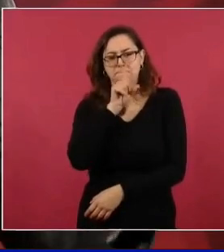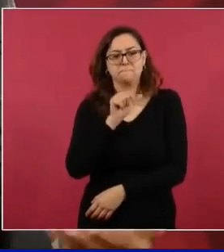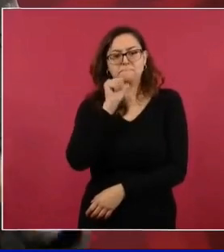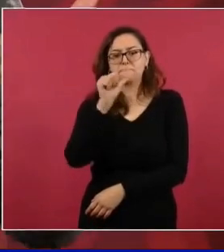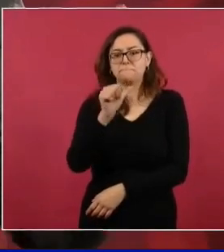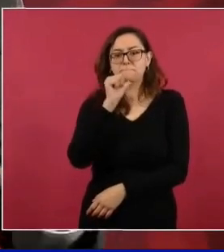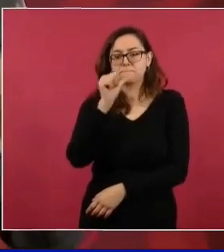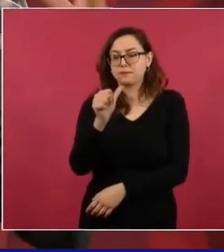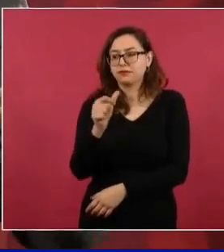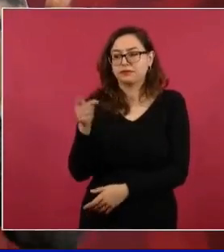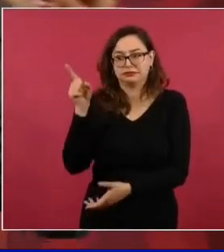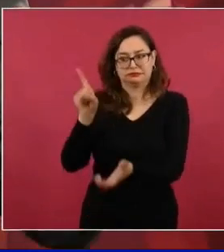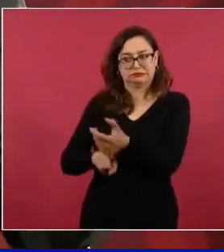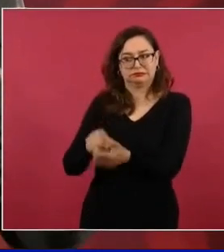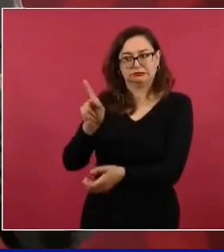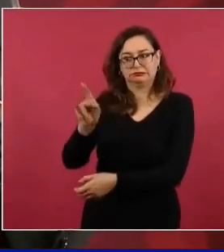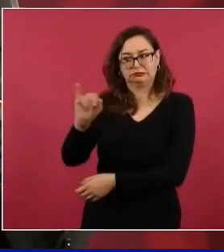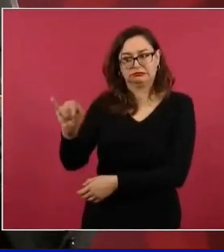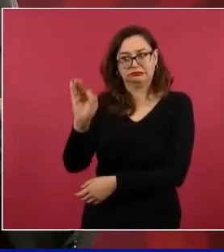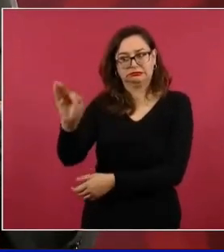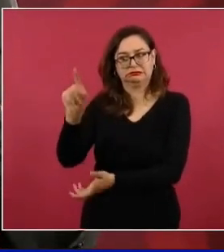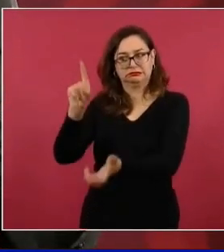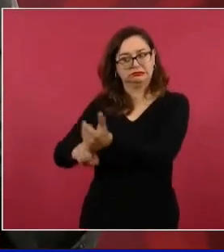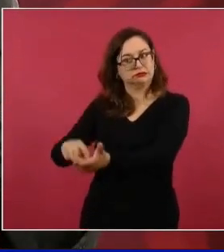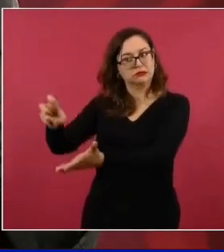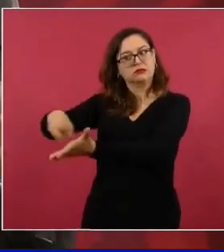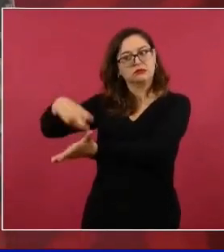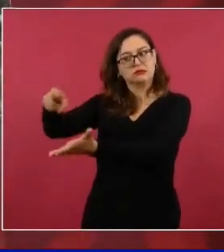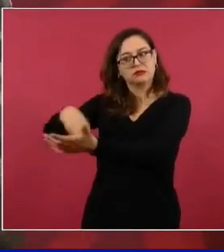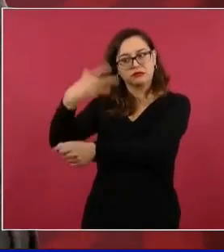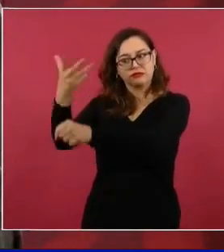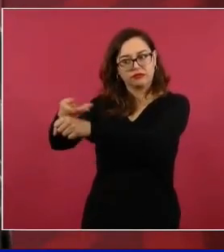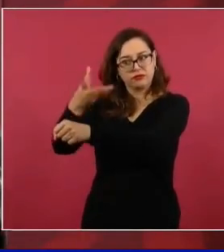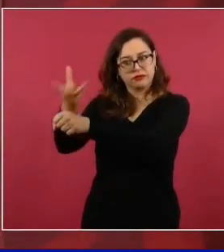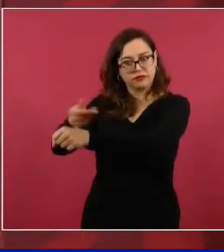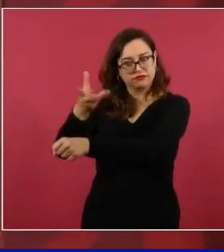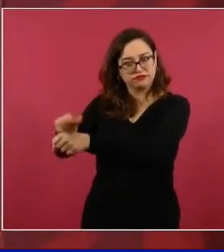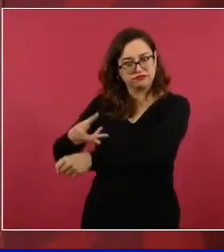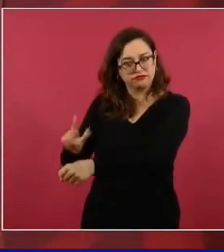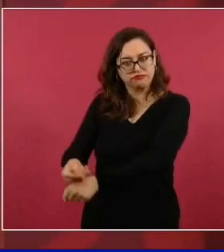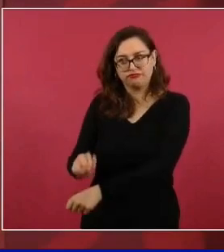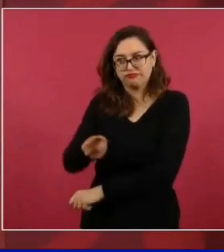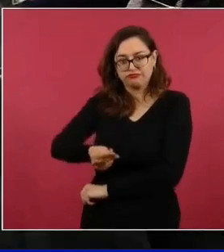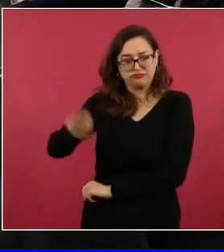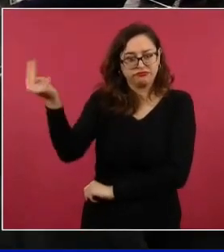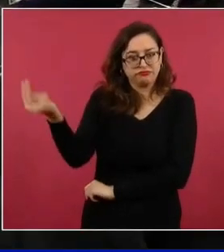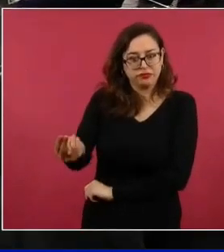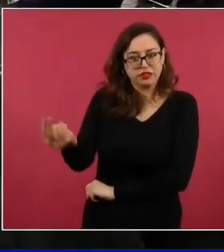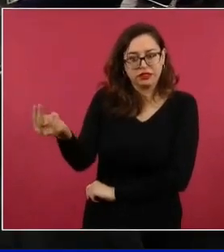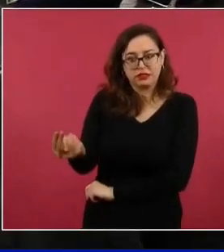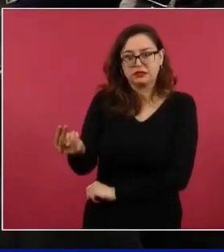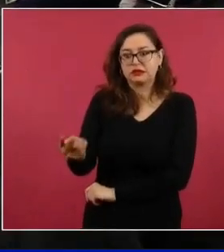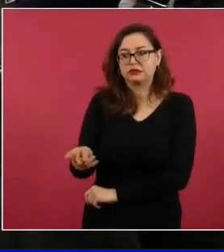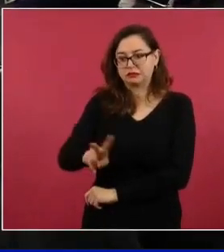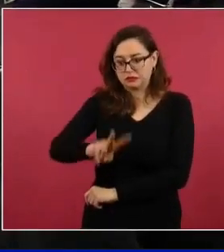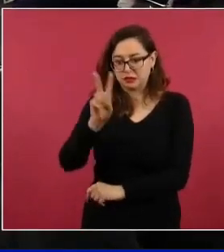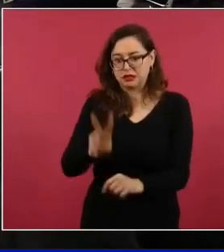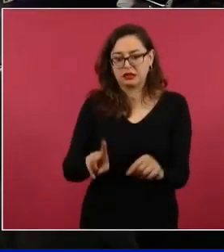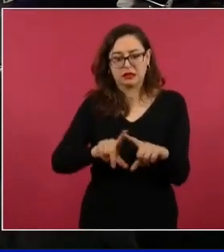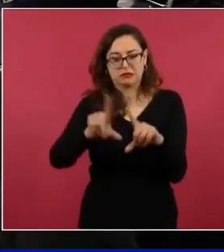sino para reformar el Poder Judicial y que realmente haya justicia en